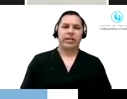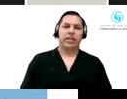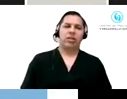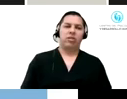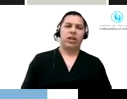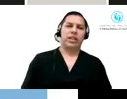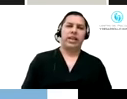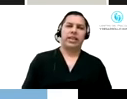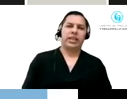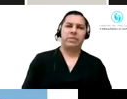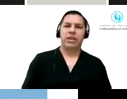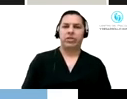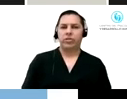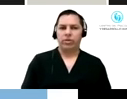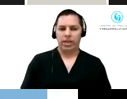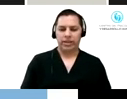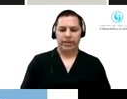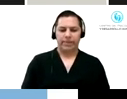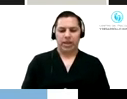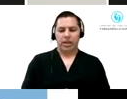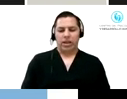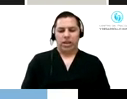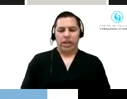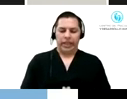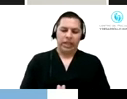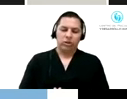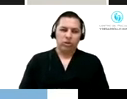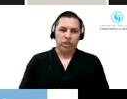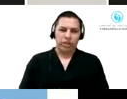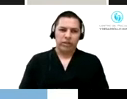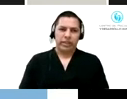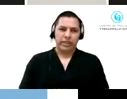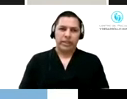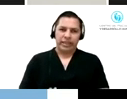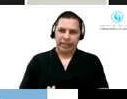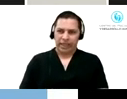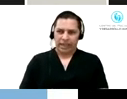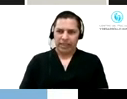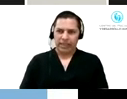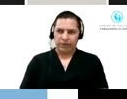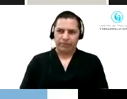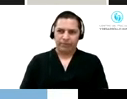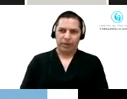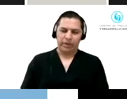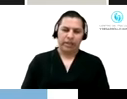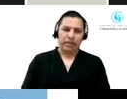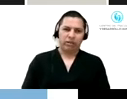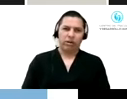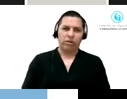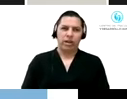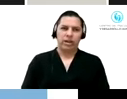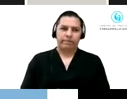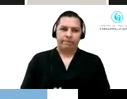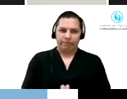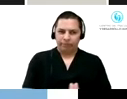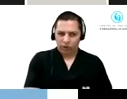rígida, lo que se da es discriminación y violencia. Y el otro concepto es transgénero, ¿verdad? Que no